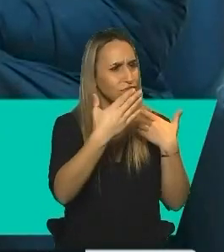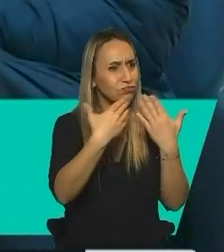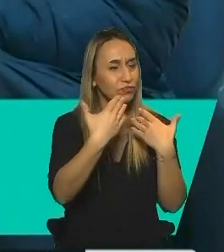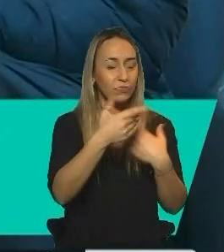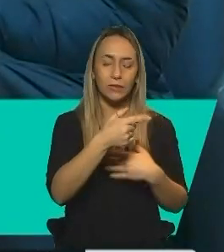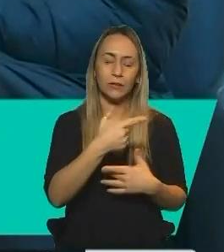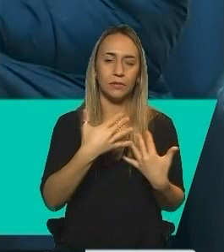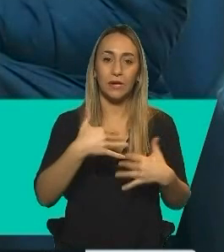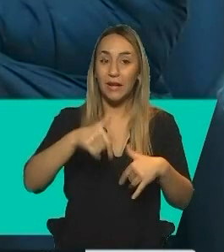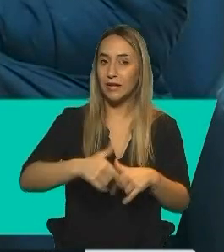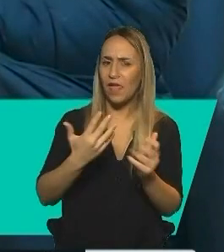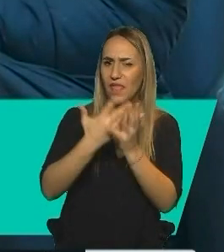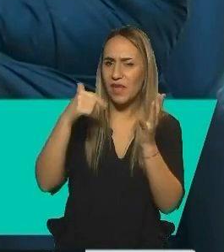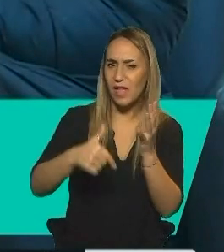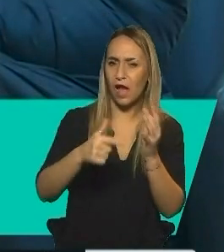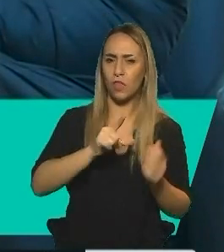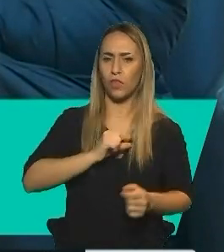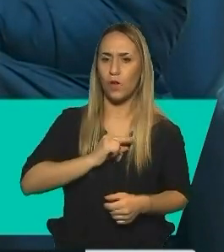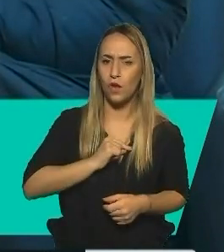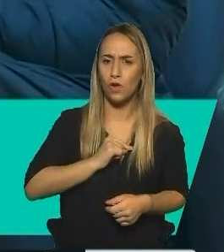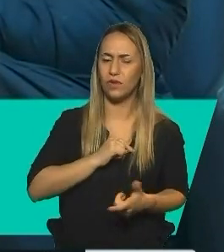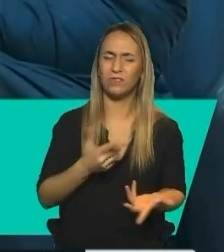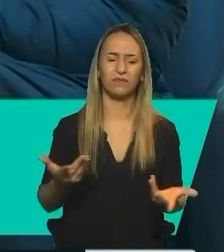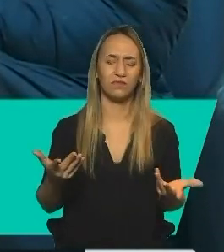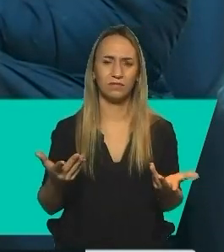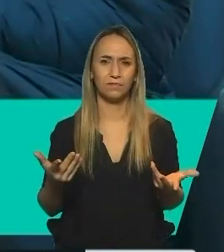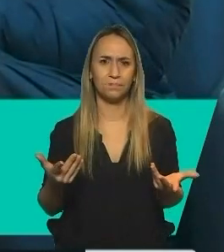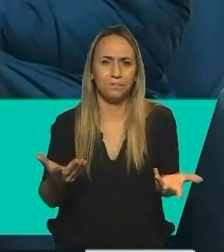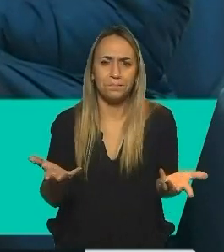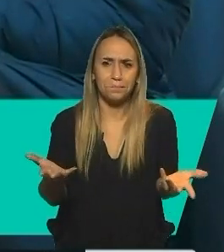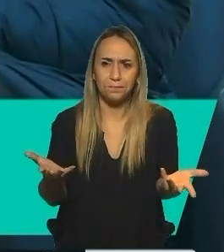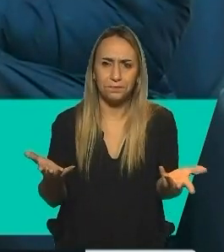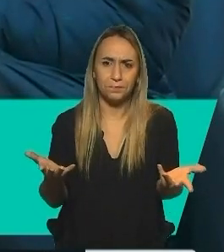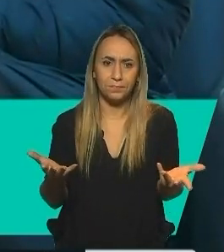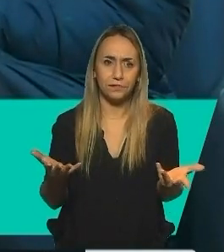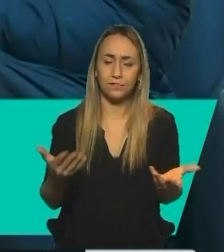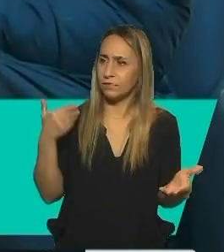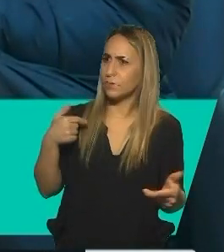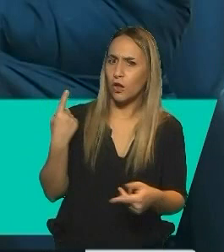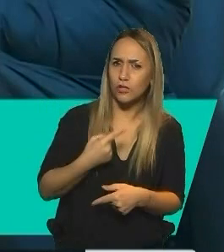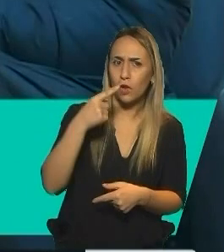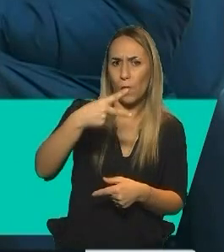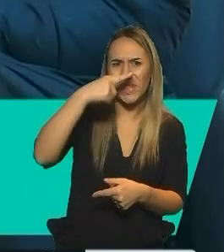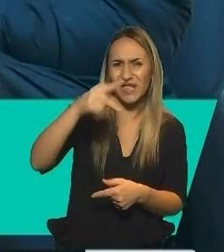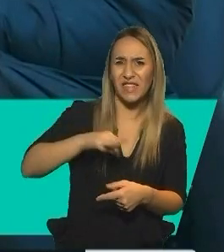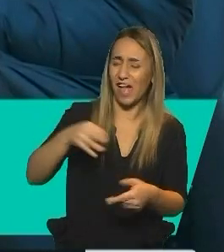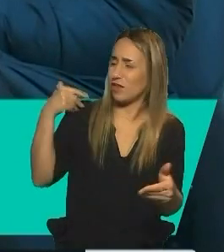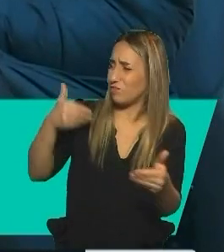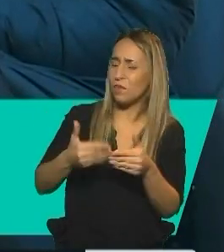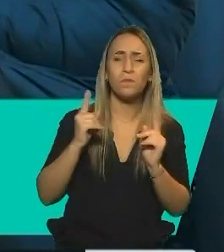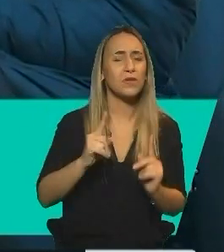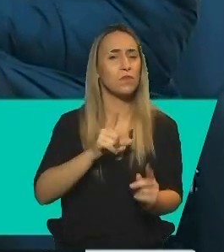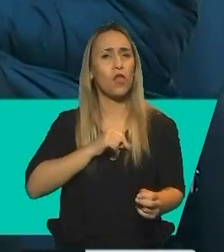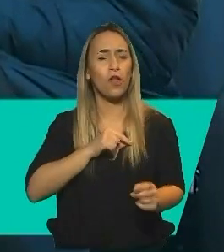este dolor de este día, no tiene sentido. No tiene sentido. Seguimos 27 años con el mismo dolor.